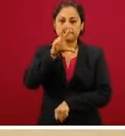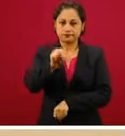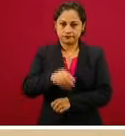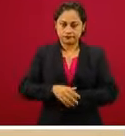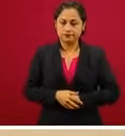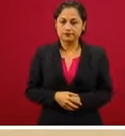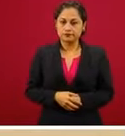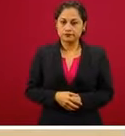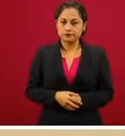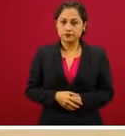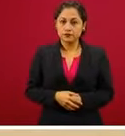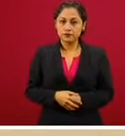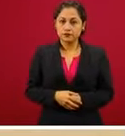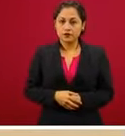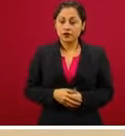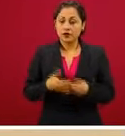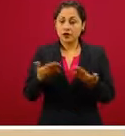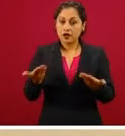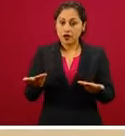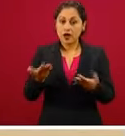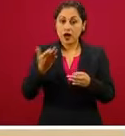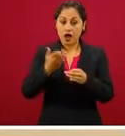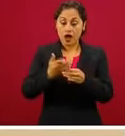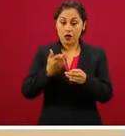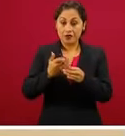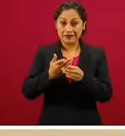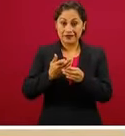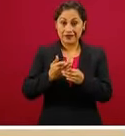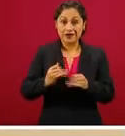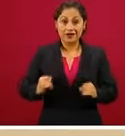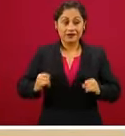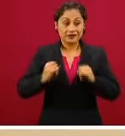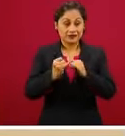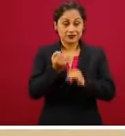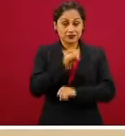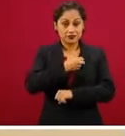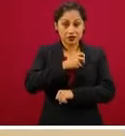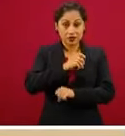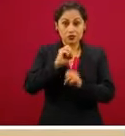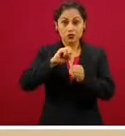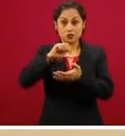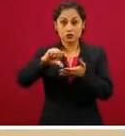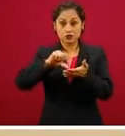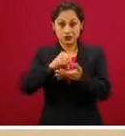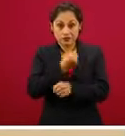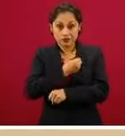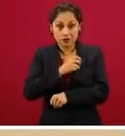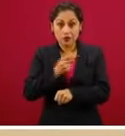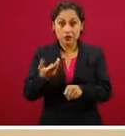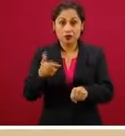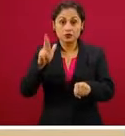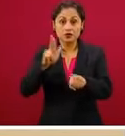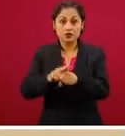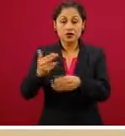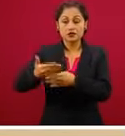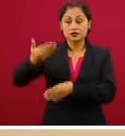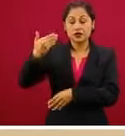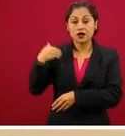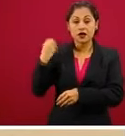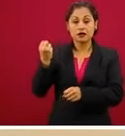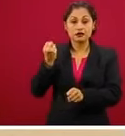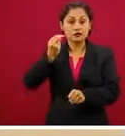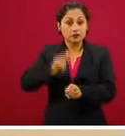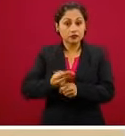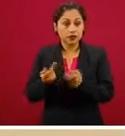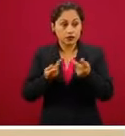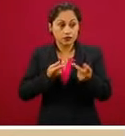Ningún sistema de salud está previamente preparado para recibir un evento de esta naturaleza, y lo que en su